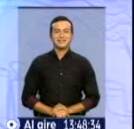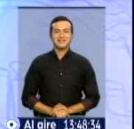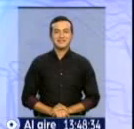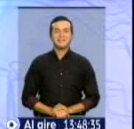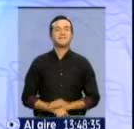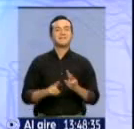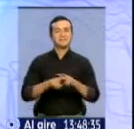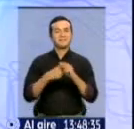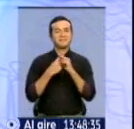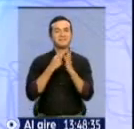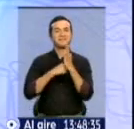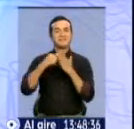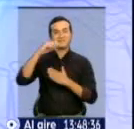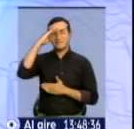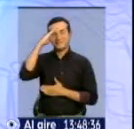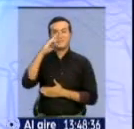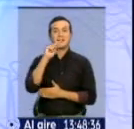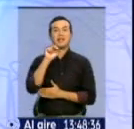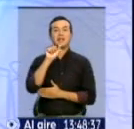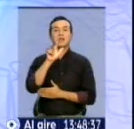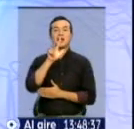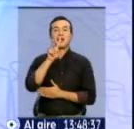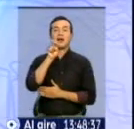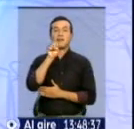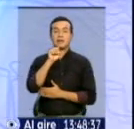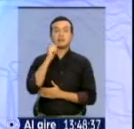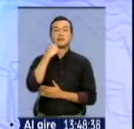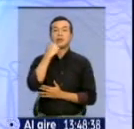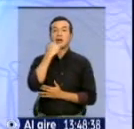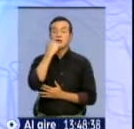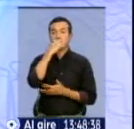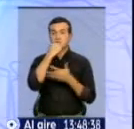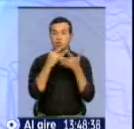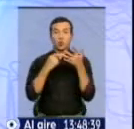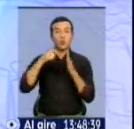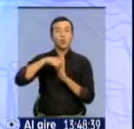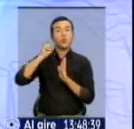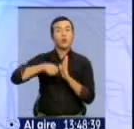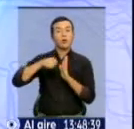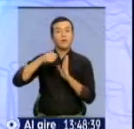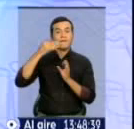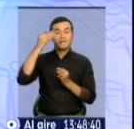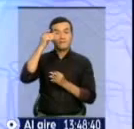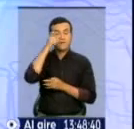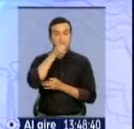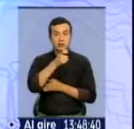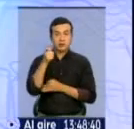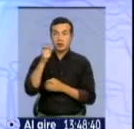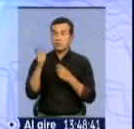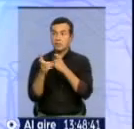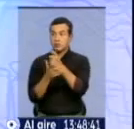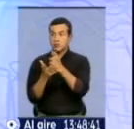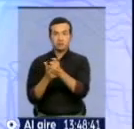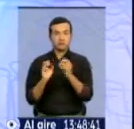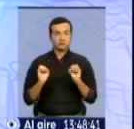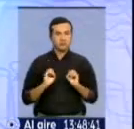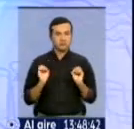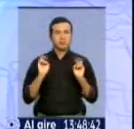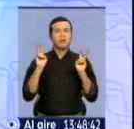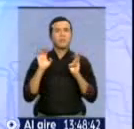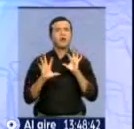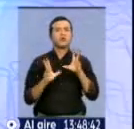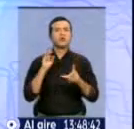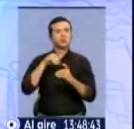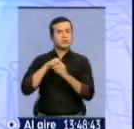Aquí iniciamos. El ministro del Interior, César Navas, rechazó cualquier tipo de presión a jueces y fiscales en torno a la investigación de una presunta red de corrupción